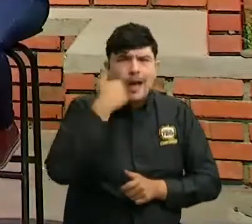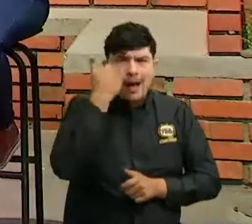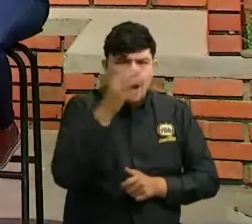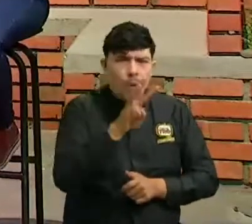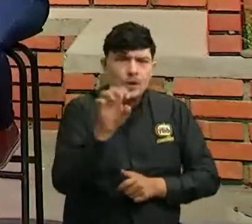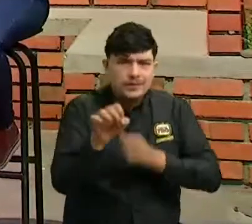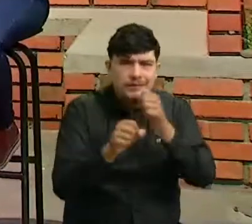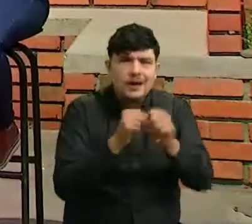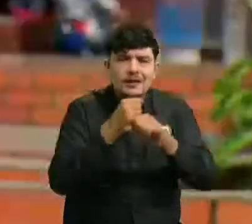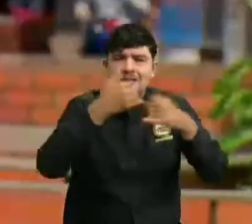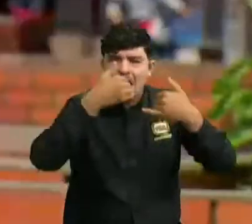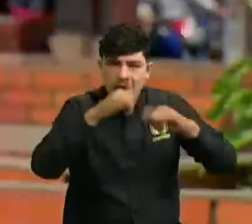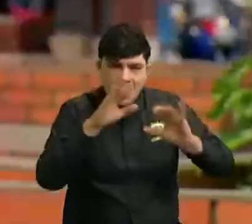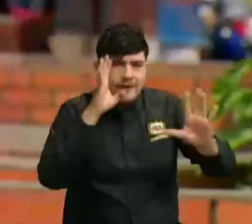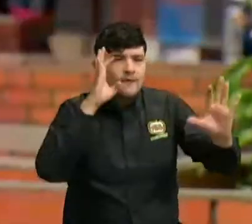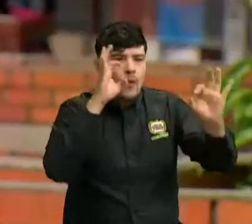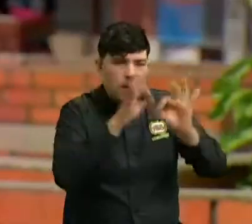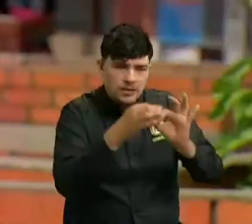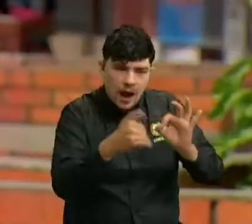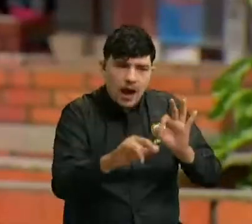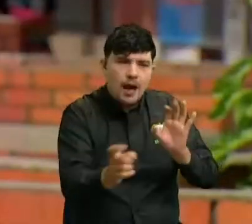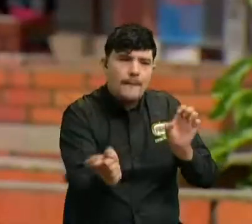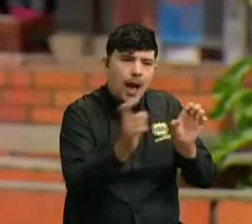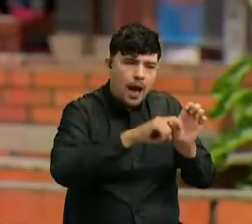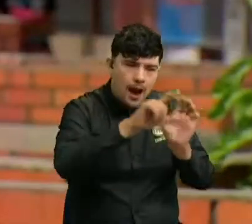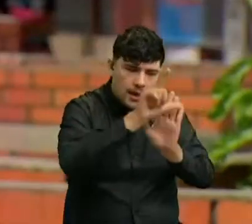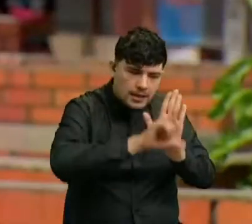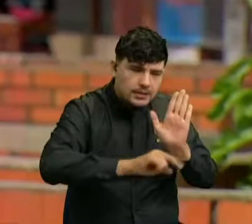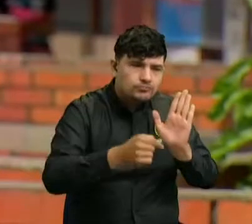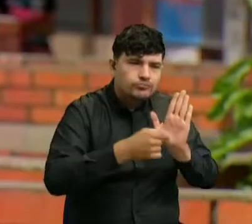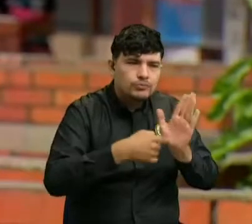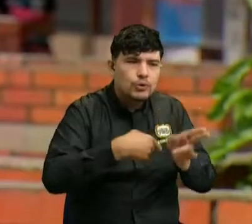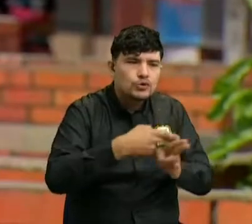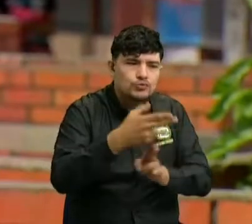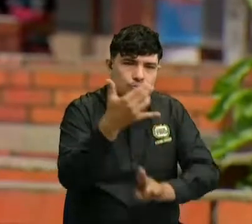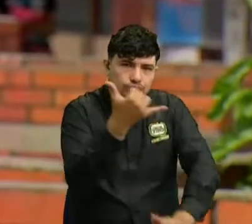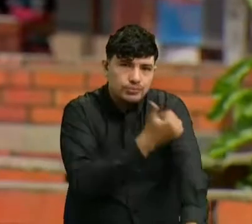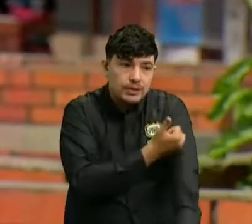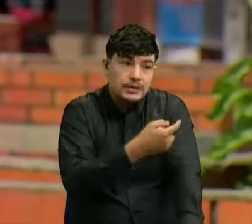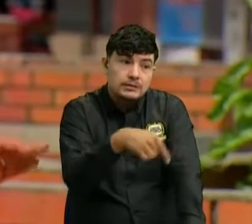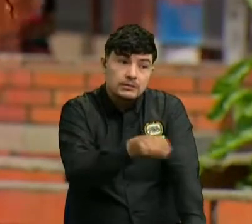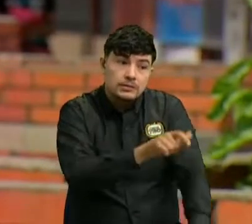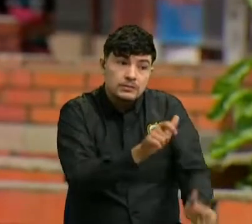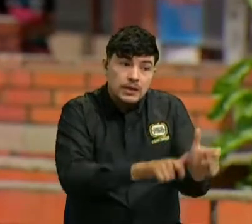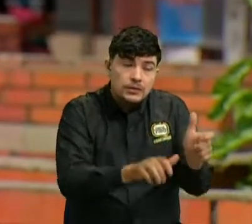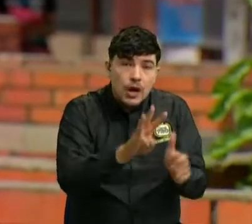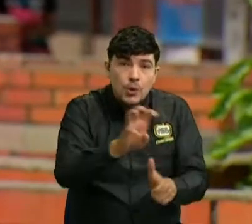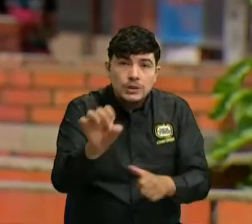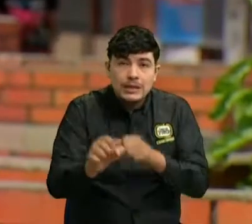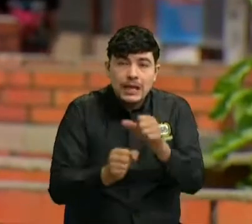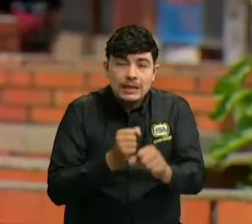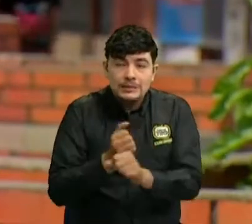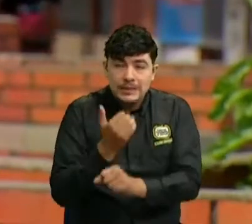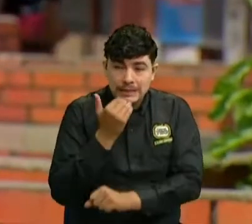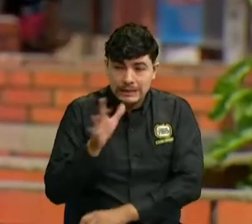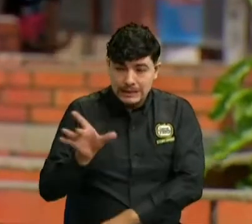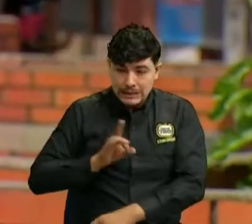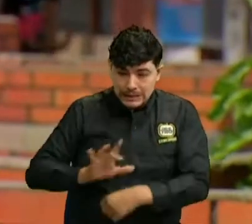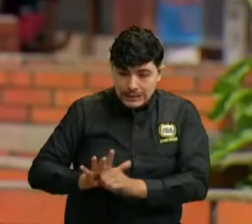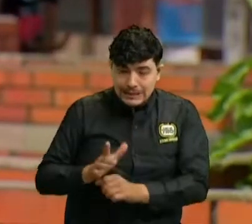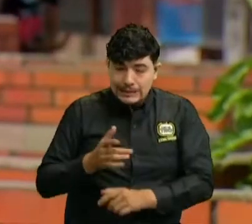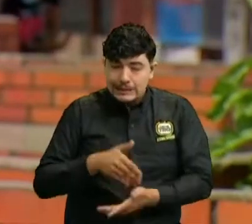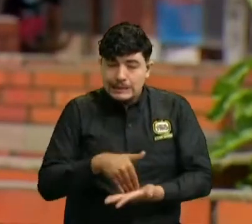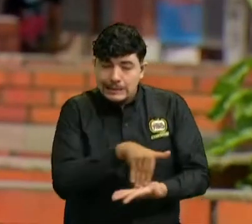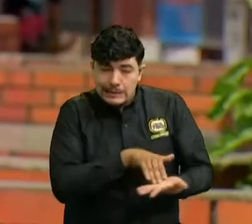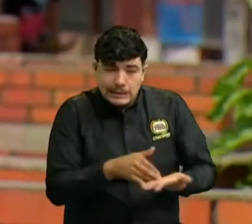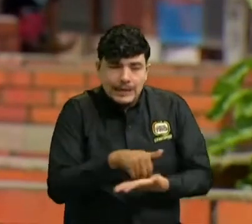encuentran priorizados para obtener esta vacuna. Son las personas más vulnerables y las que tienen como prioridad para que